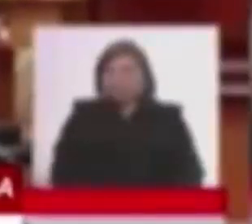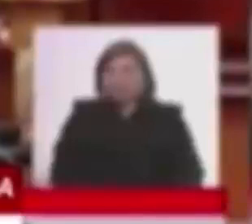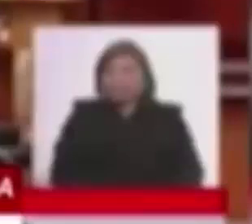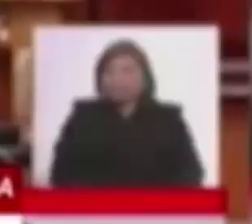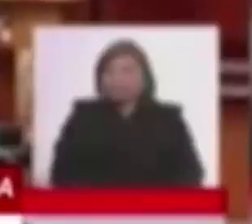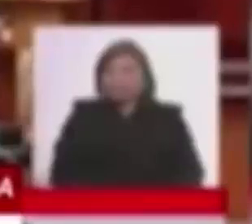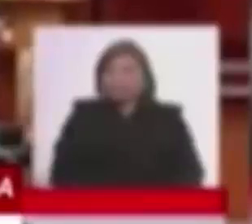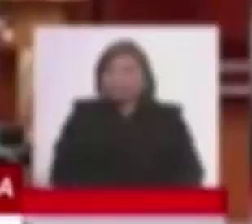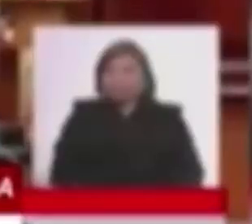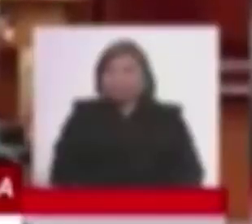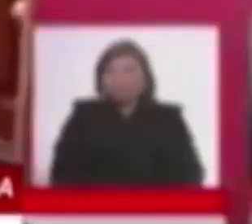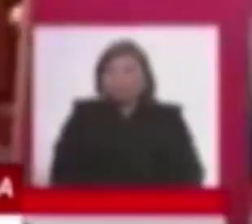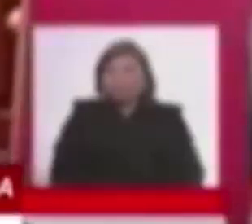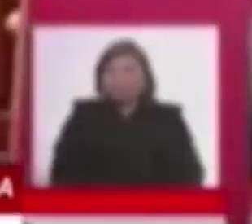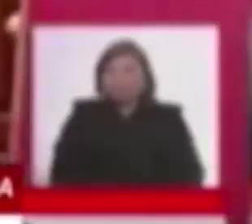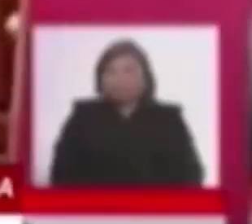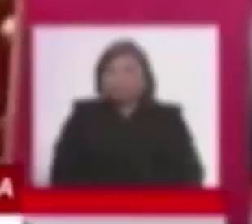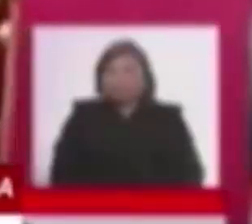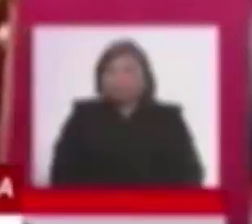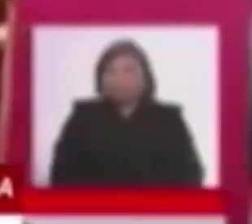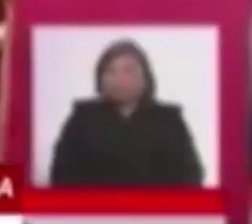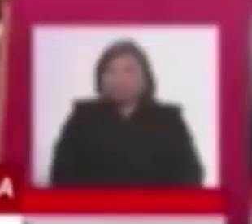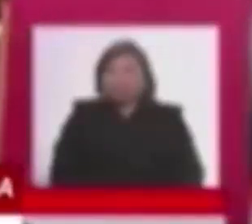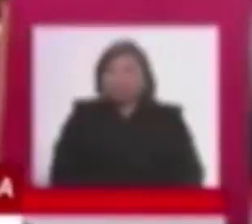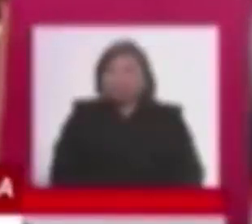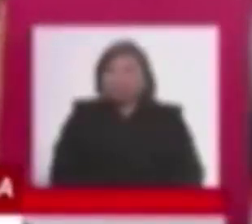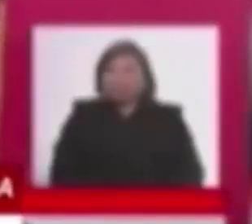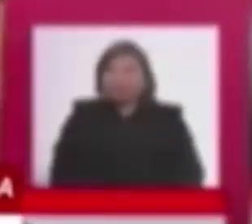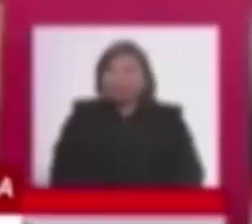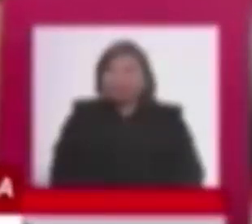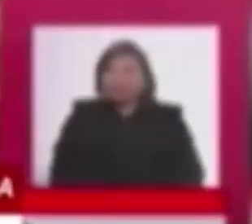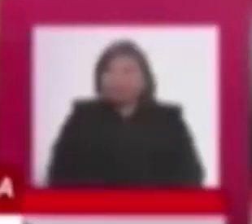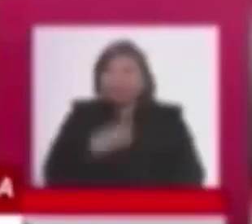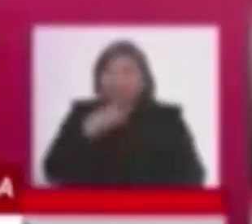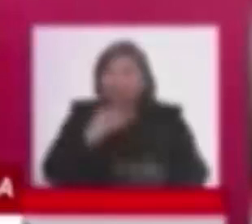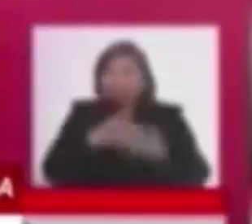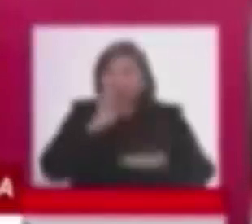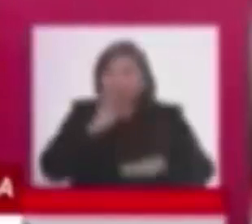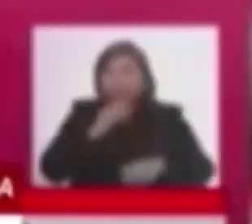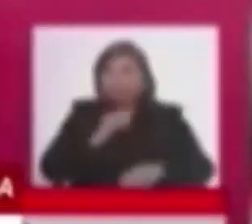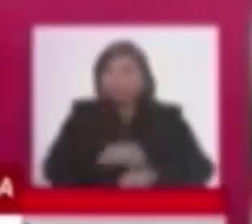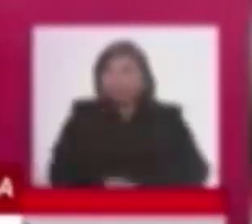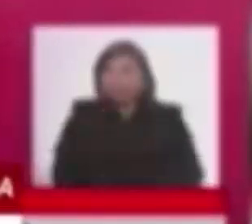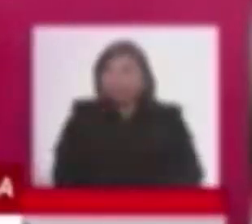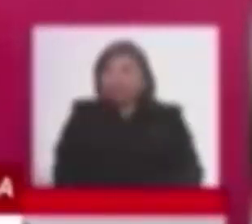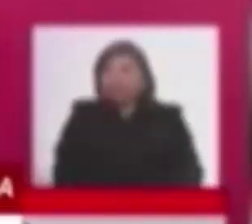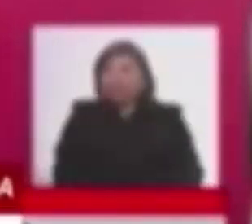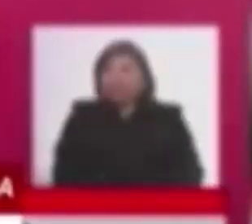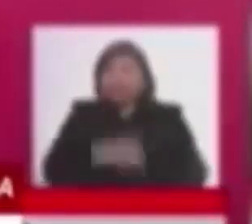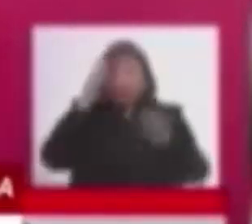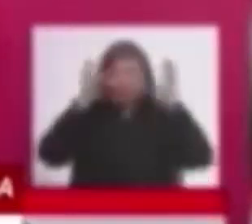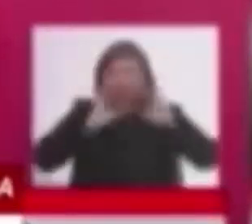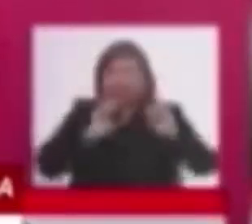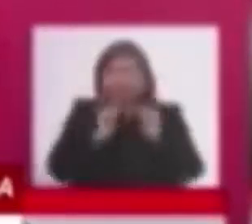en un nuevo cambio. Muchas gracias, Pepe, por el llamado. Un saludo para todo el equipo de la producción y gracias a México también por ser parte de